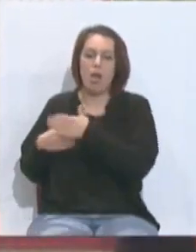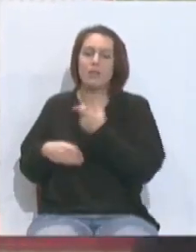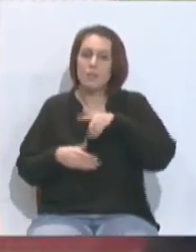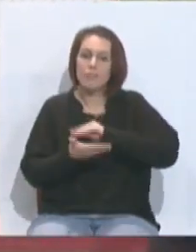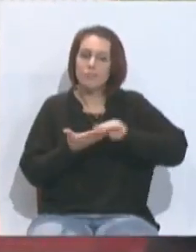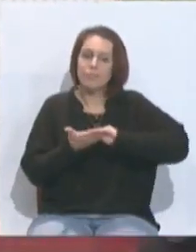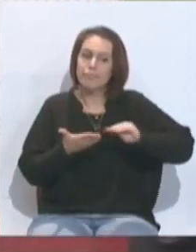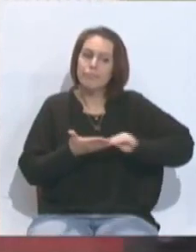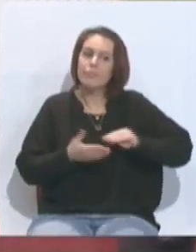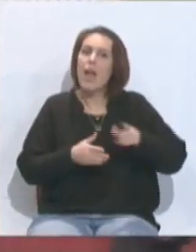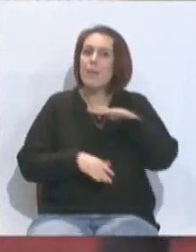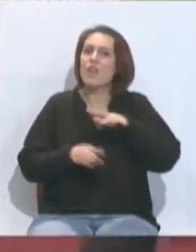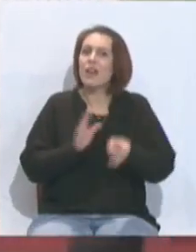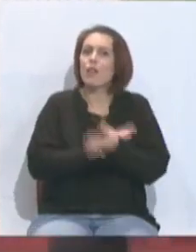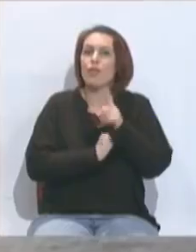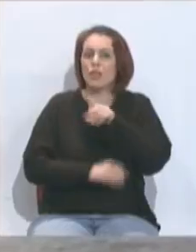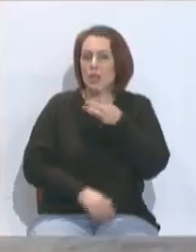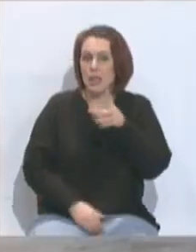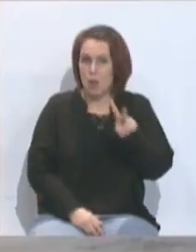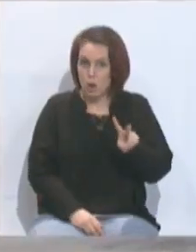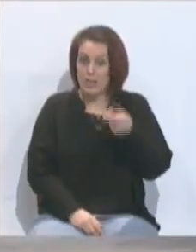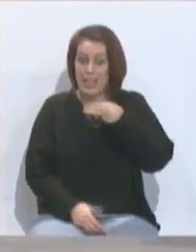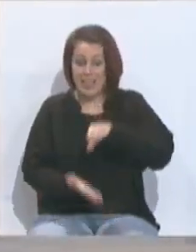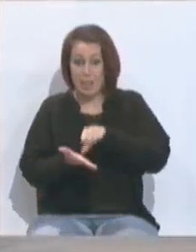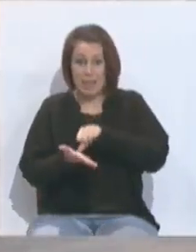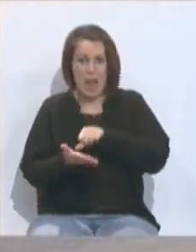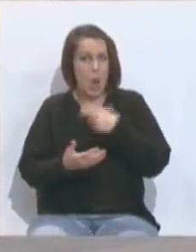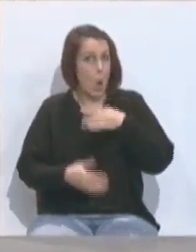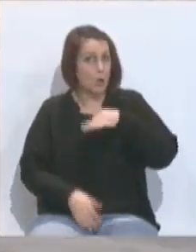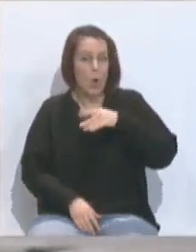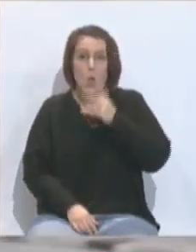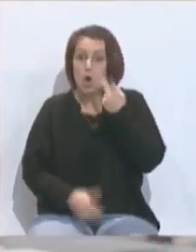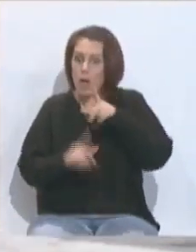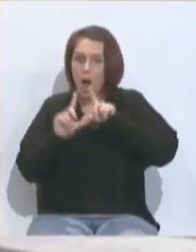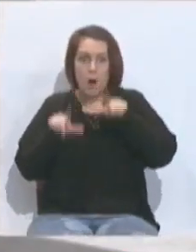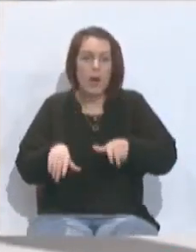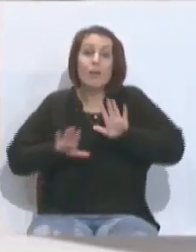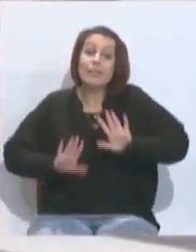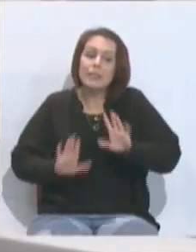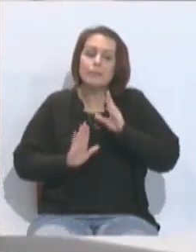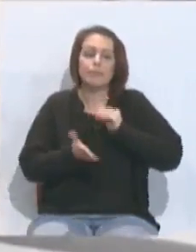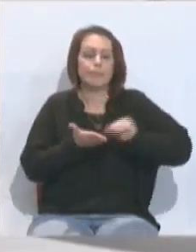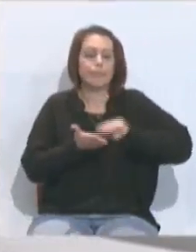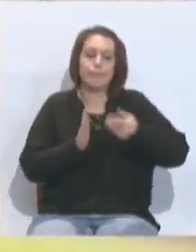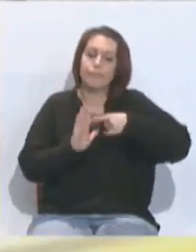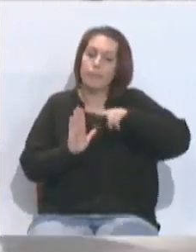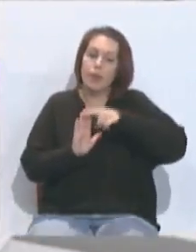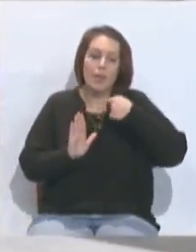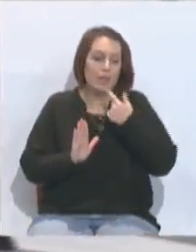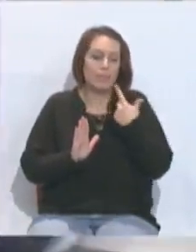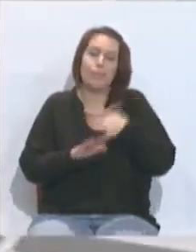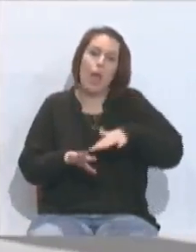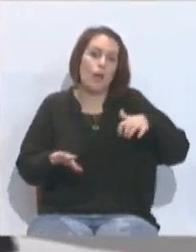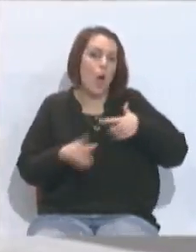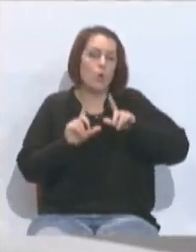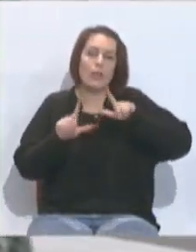número de espacios creados, siendo 132, y en Cádiz Capital tan solo 2 aulas. Aunque se especifica en el informe que en un alto número no